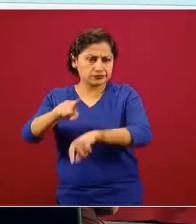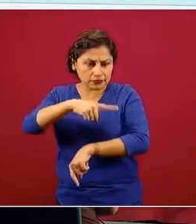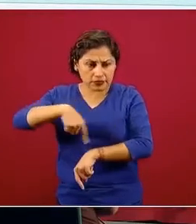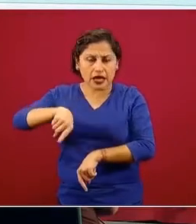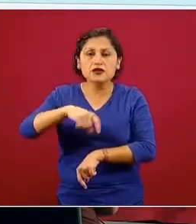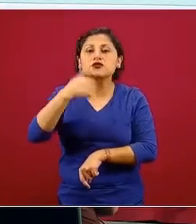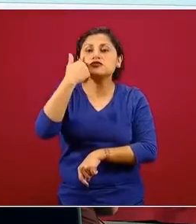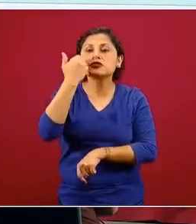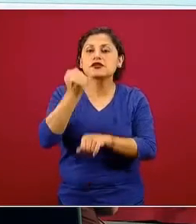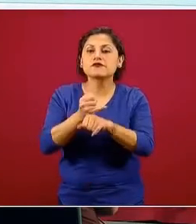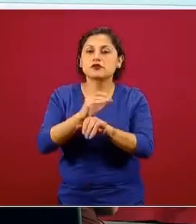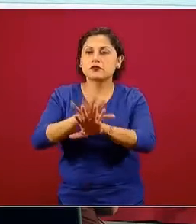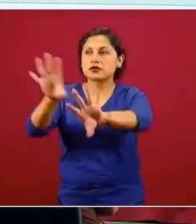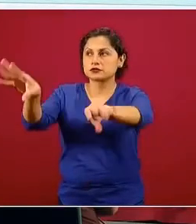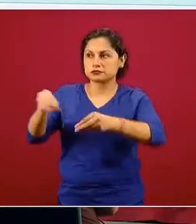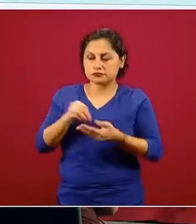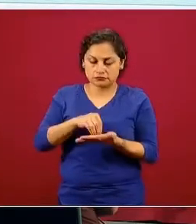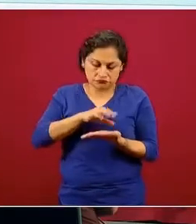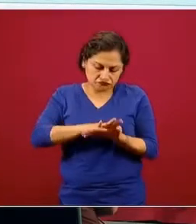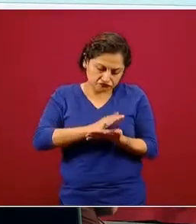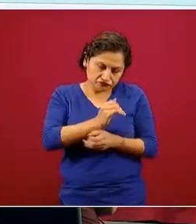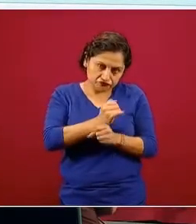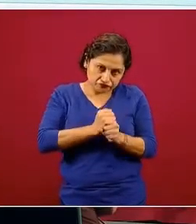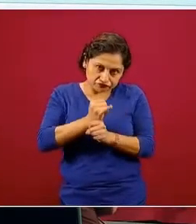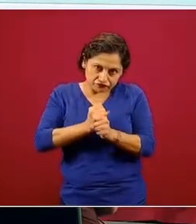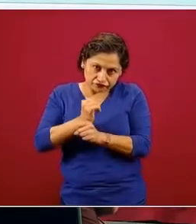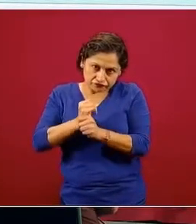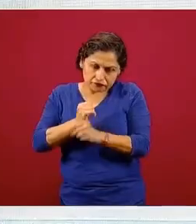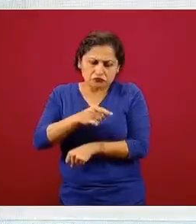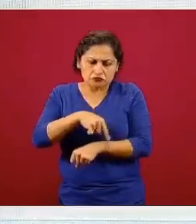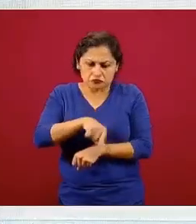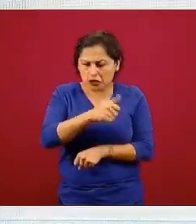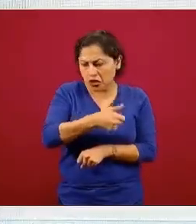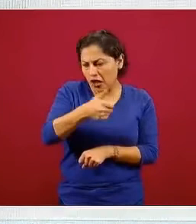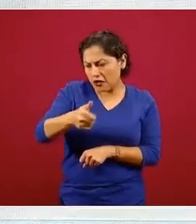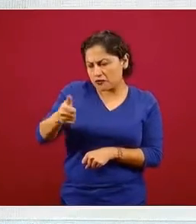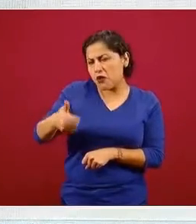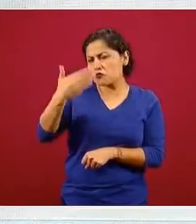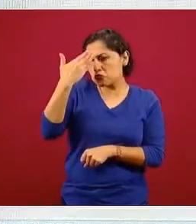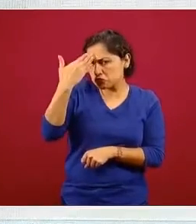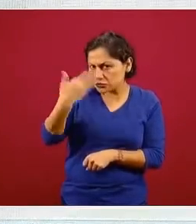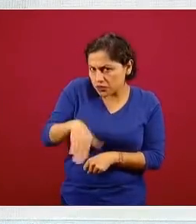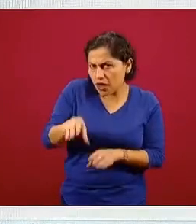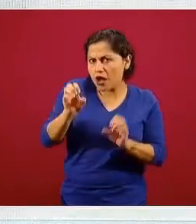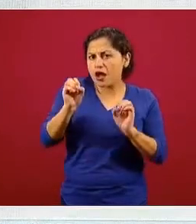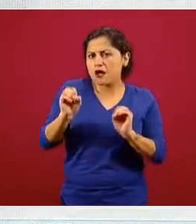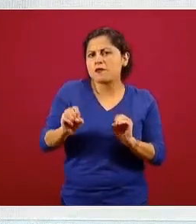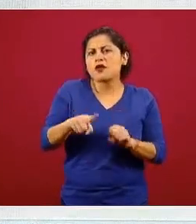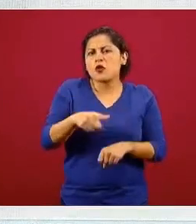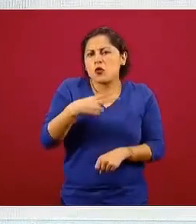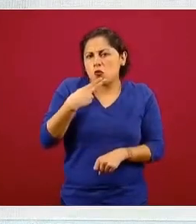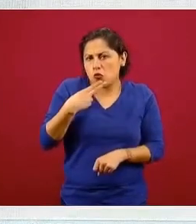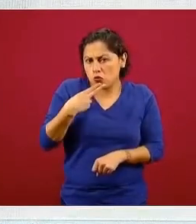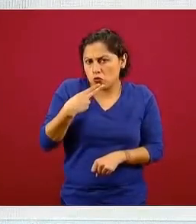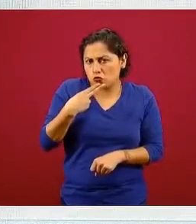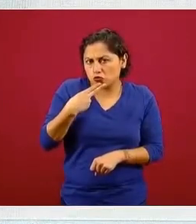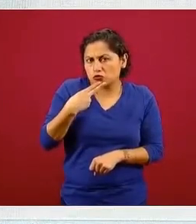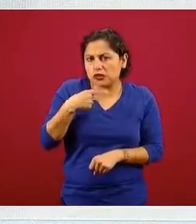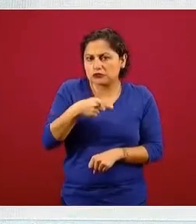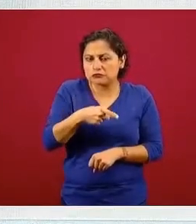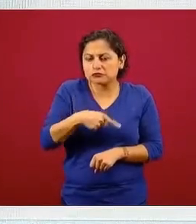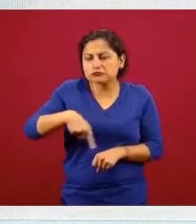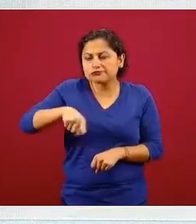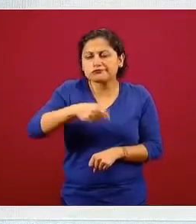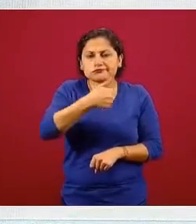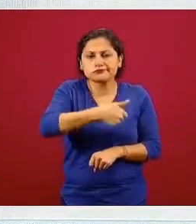de información, que cuentan con las herramientas, las capacidades, el conocimiento para generar análisis